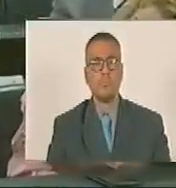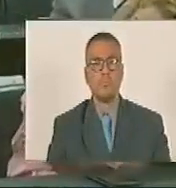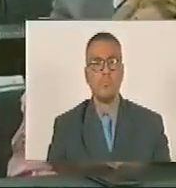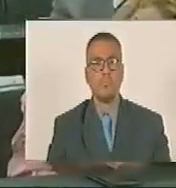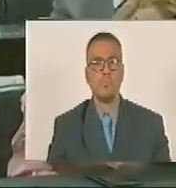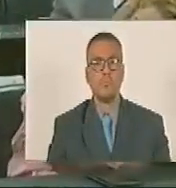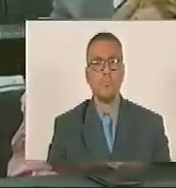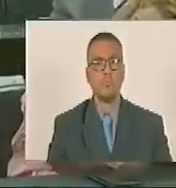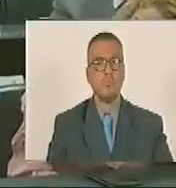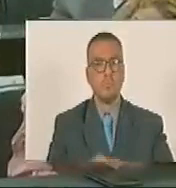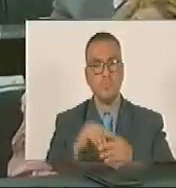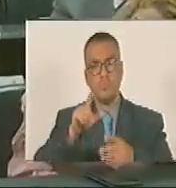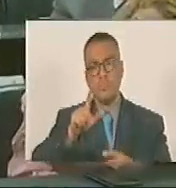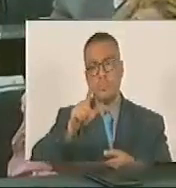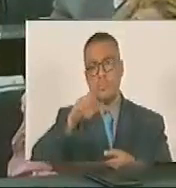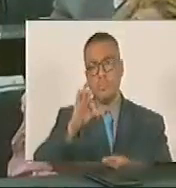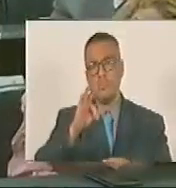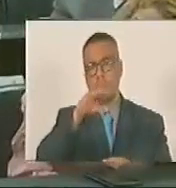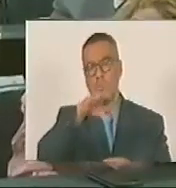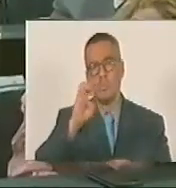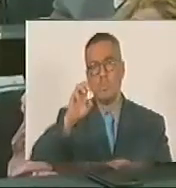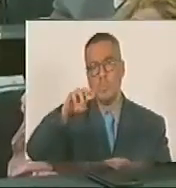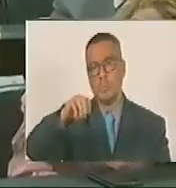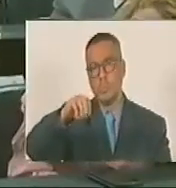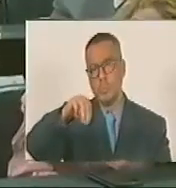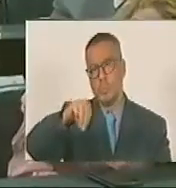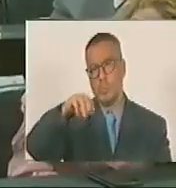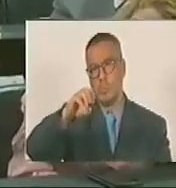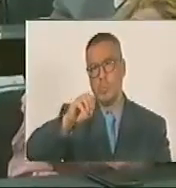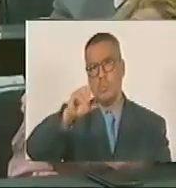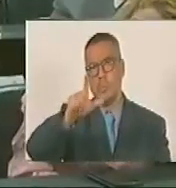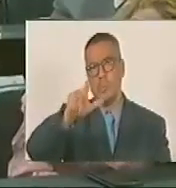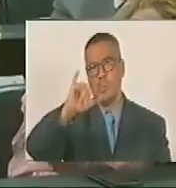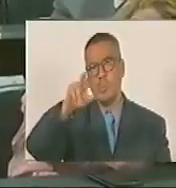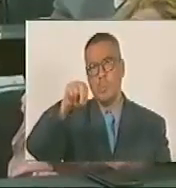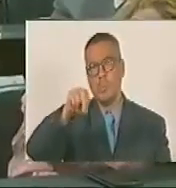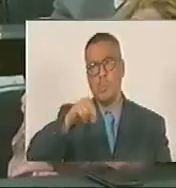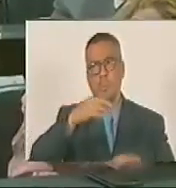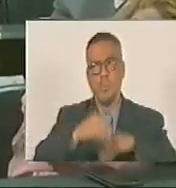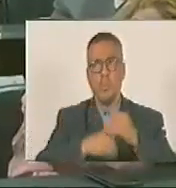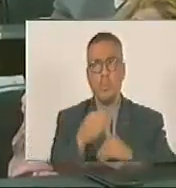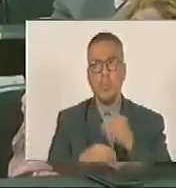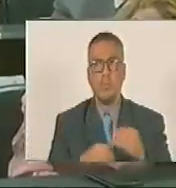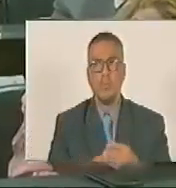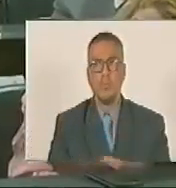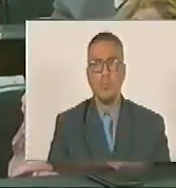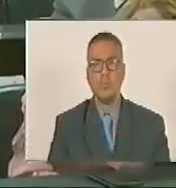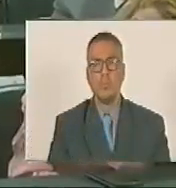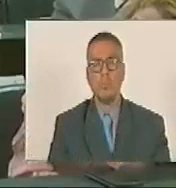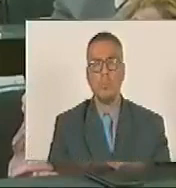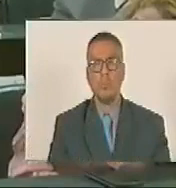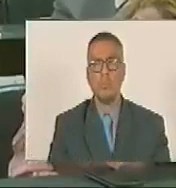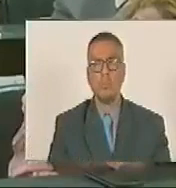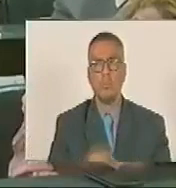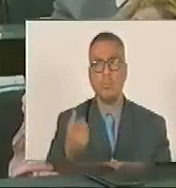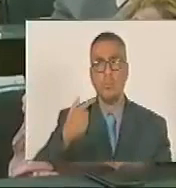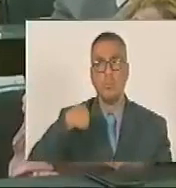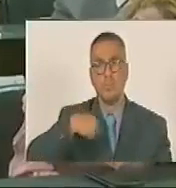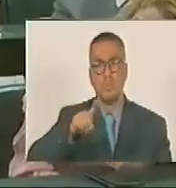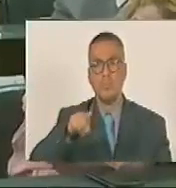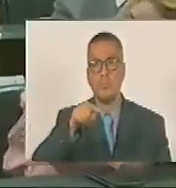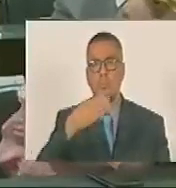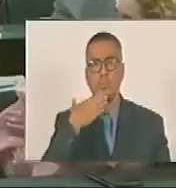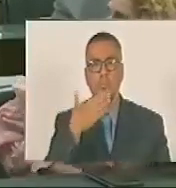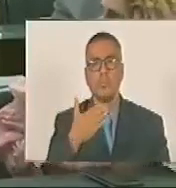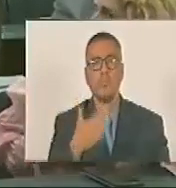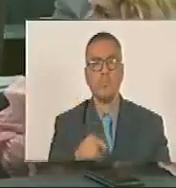el licenciado Freddy Eduardo Molina, que está propuesto y tenemos esta solicitud